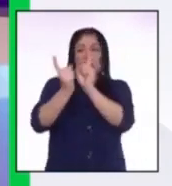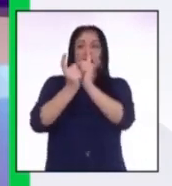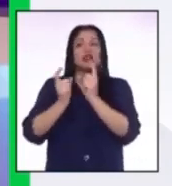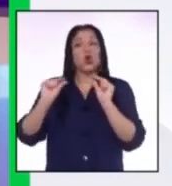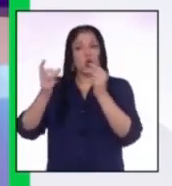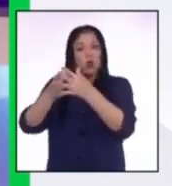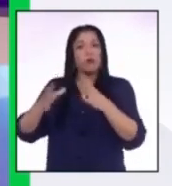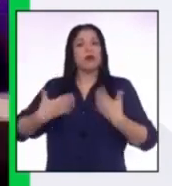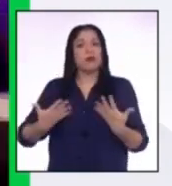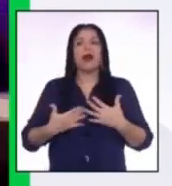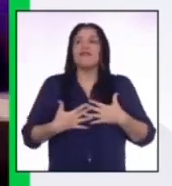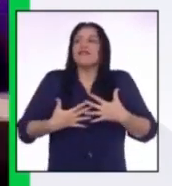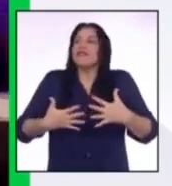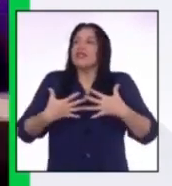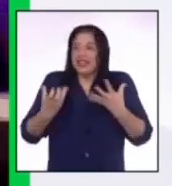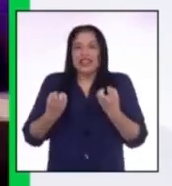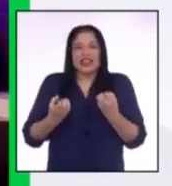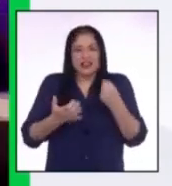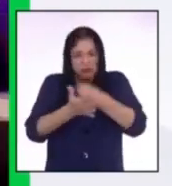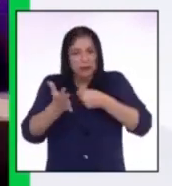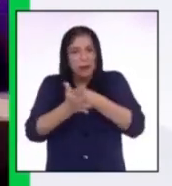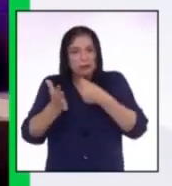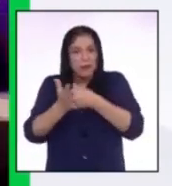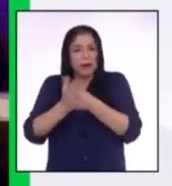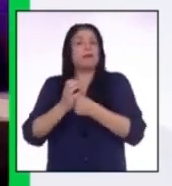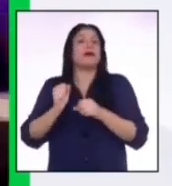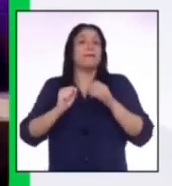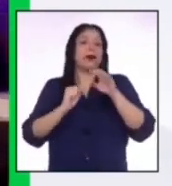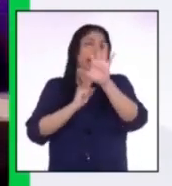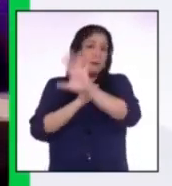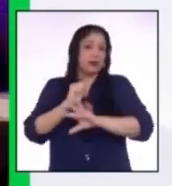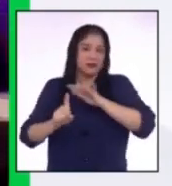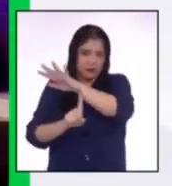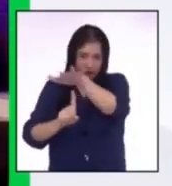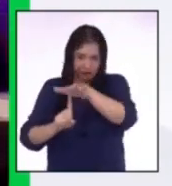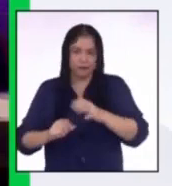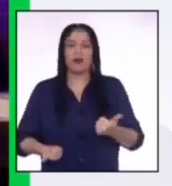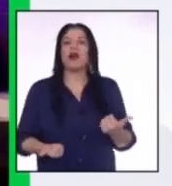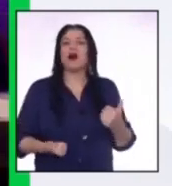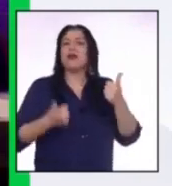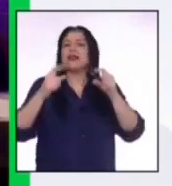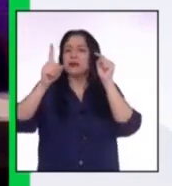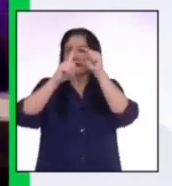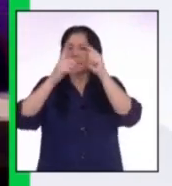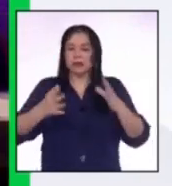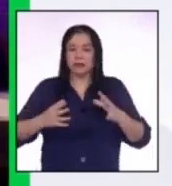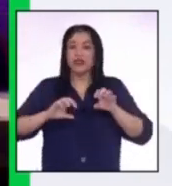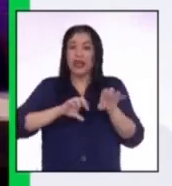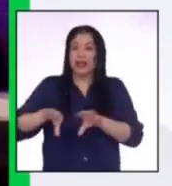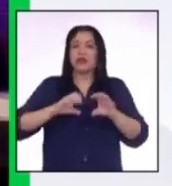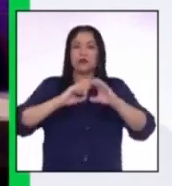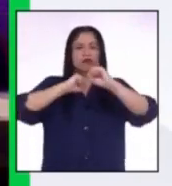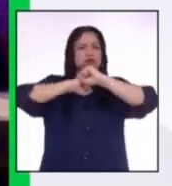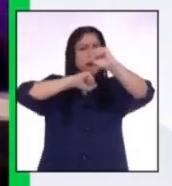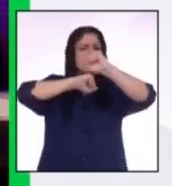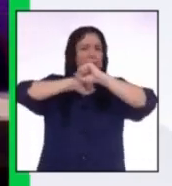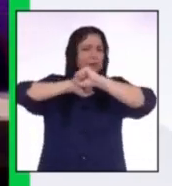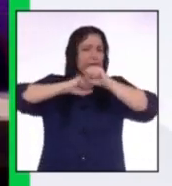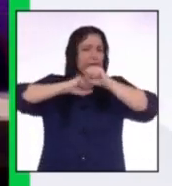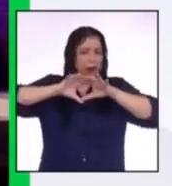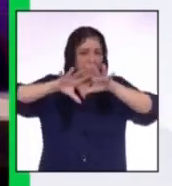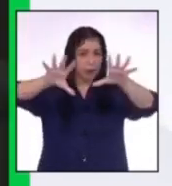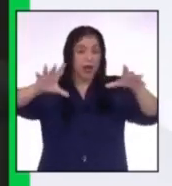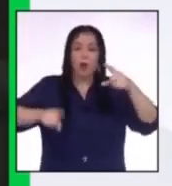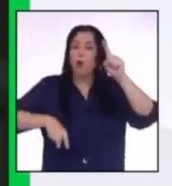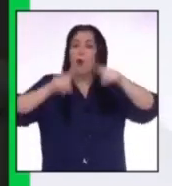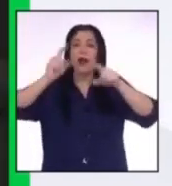los invita a involucrarse el tema clave de conservamos es que hemos logrado crear campañas que permiten que cualquier persona se